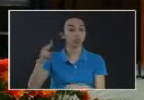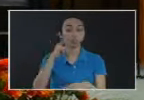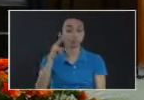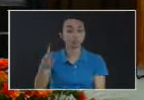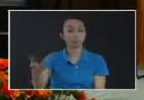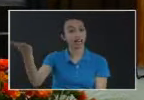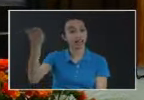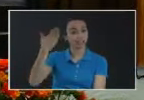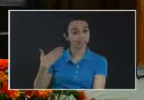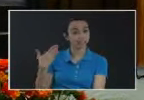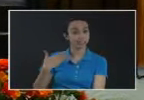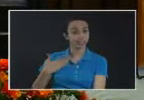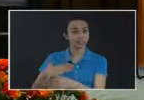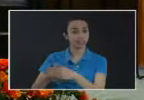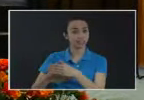Amén.